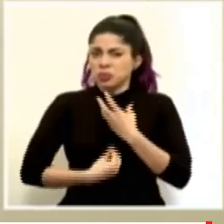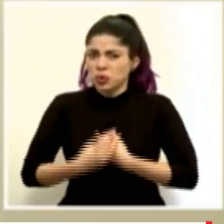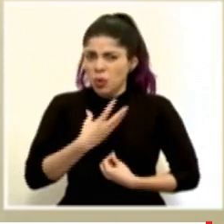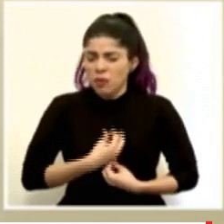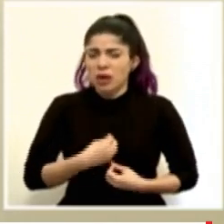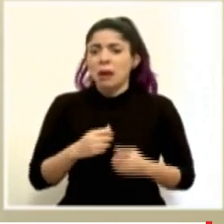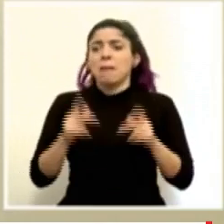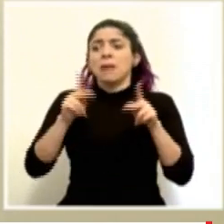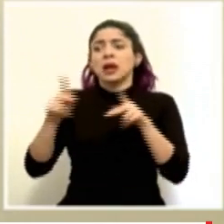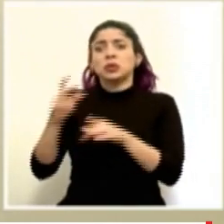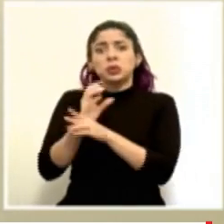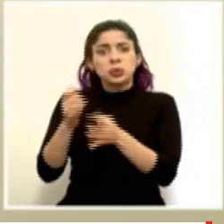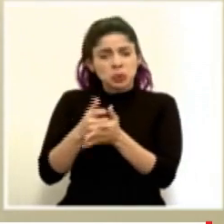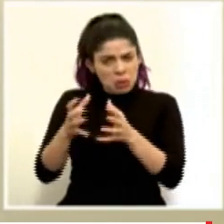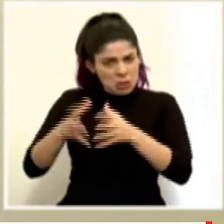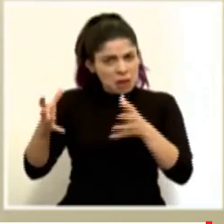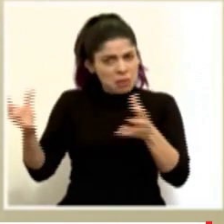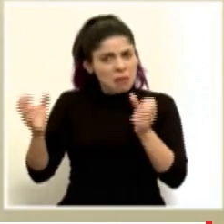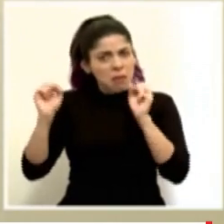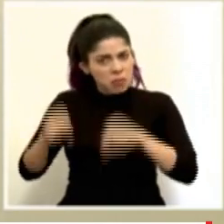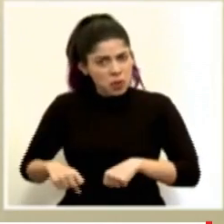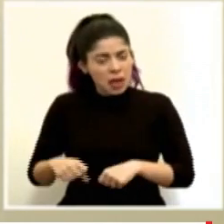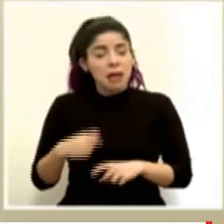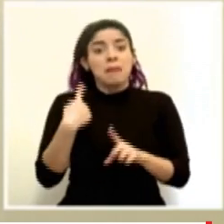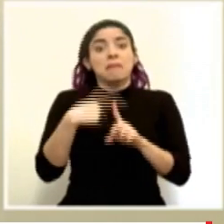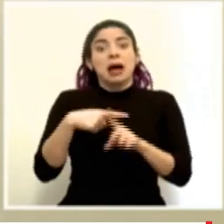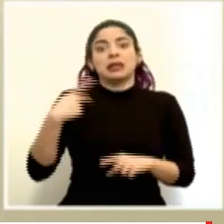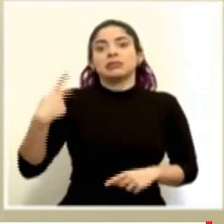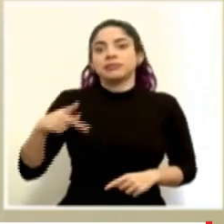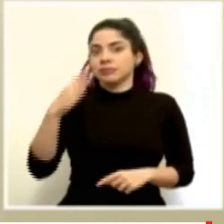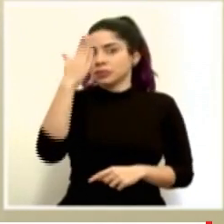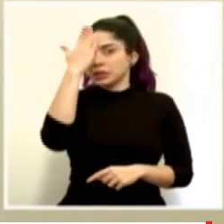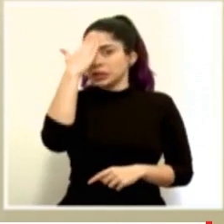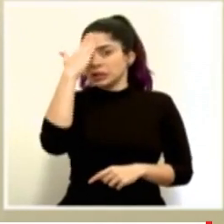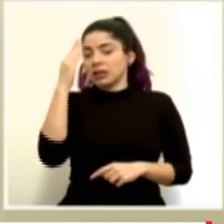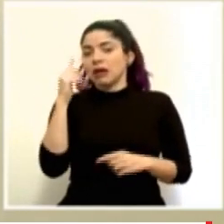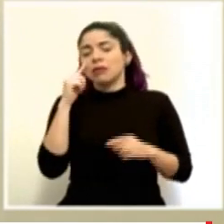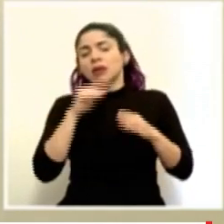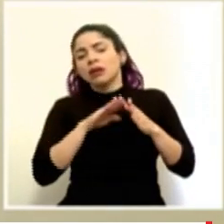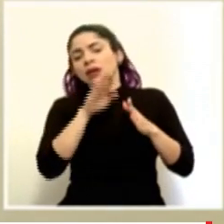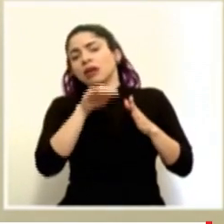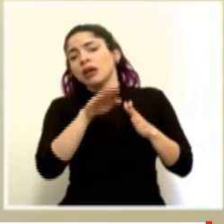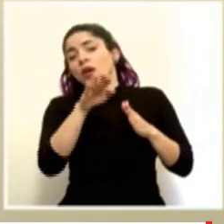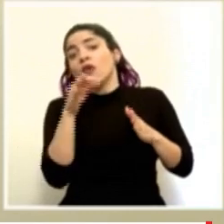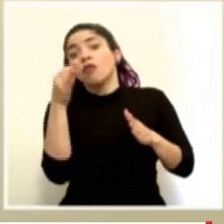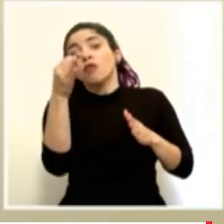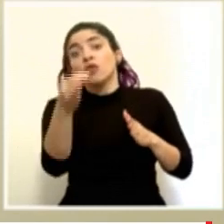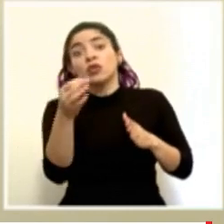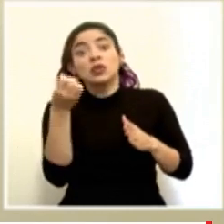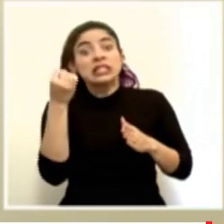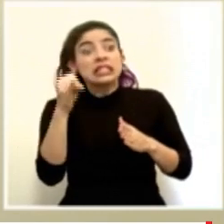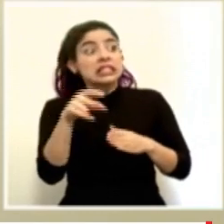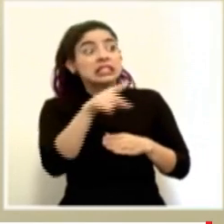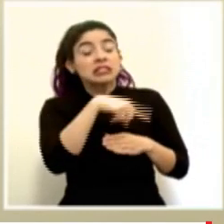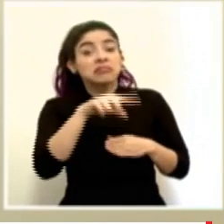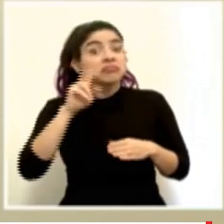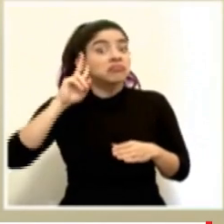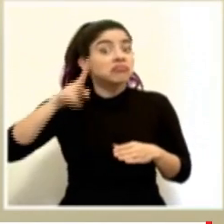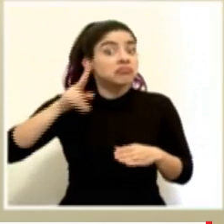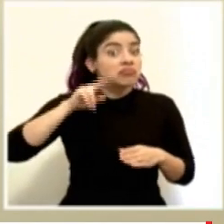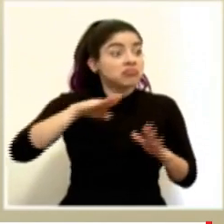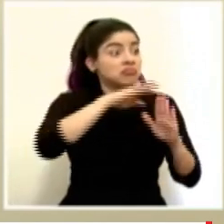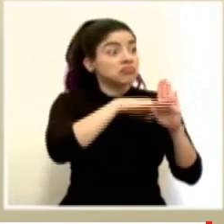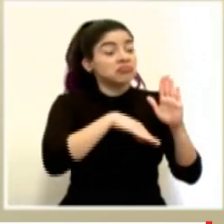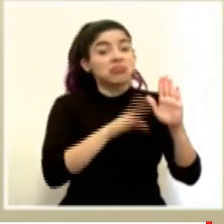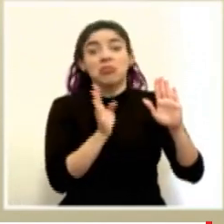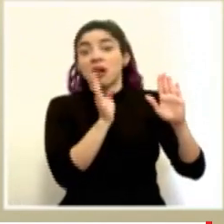cuidados intensivos, y siempre con el riesgo que sabemos que las proyecciones apuntan a que si no hacemos lo que